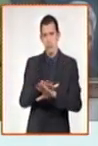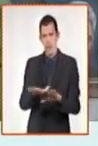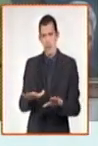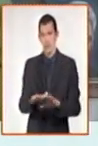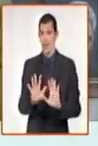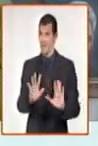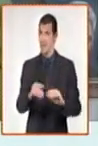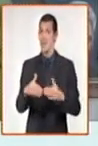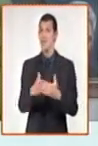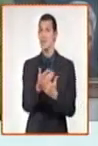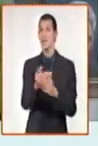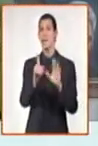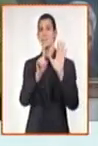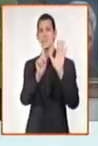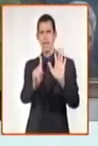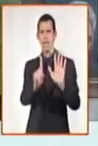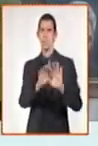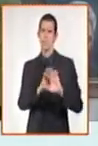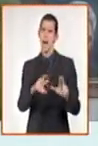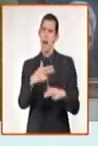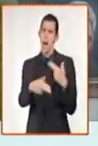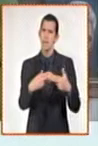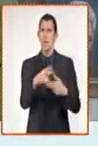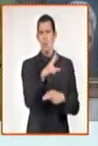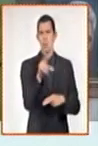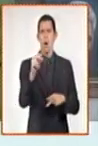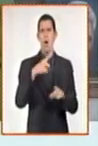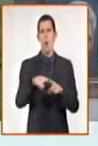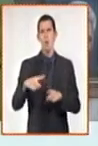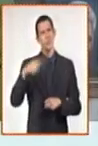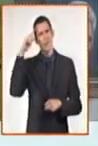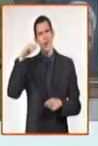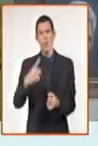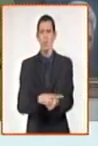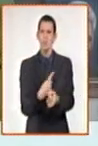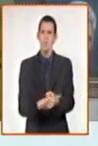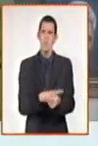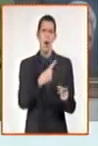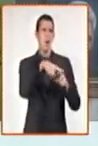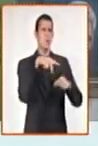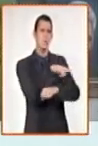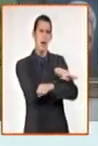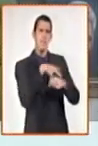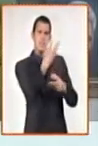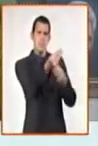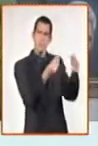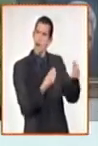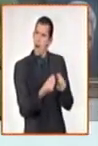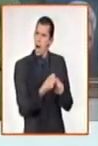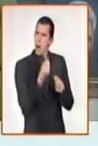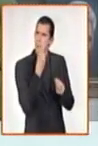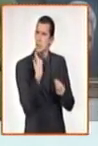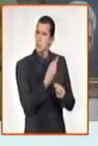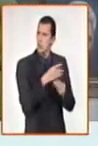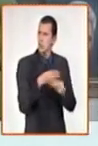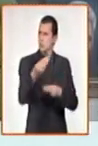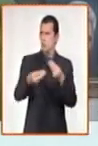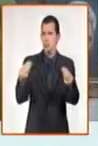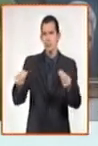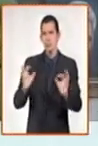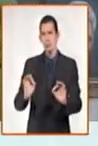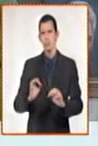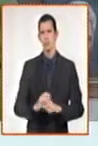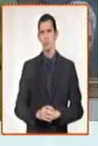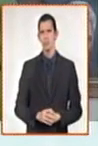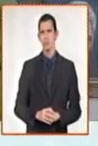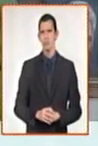población un módulo donativo que se ha entregado otras veces, pero a toda la población de Pina del Río. Lo más importante es